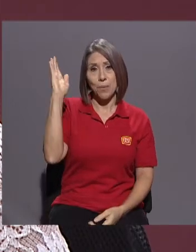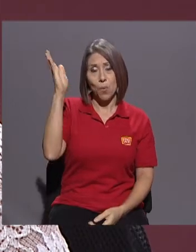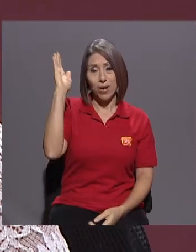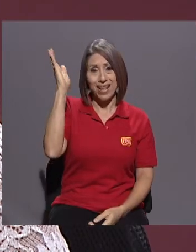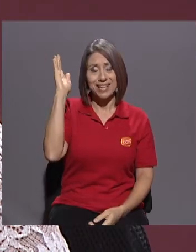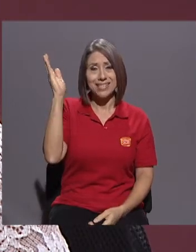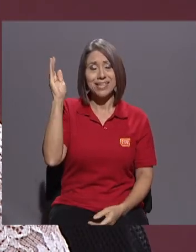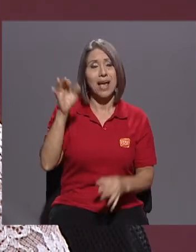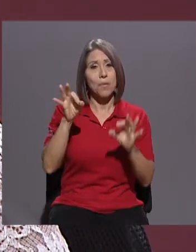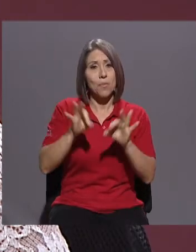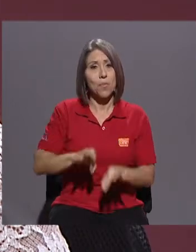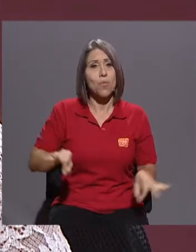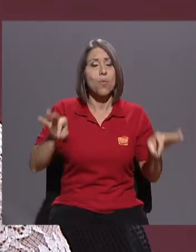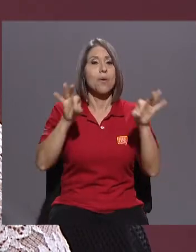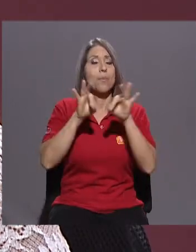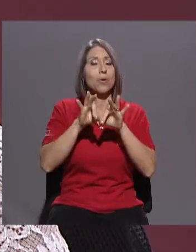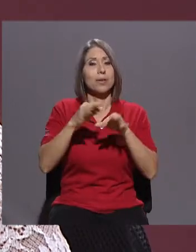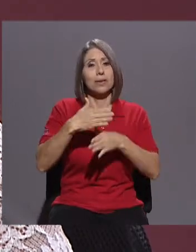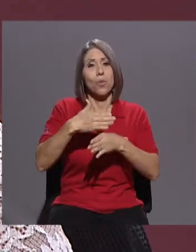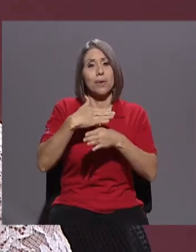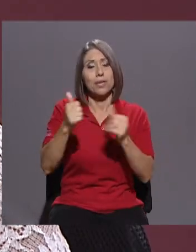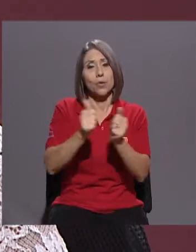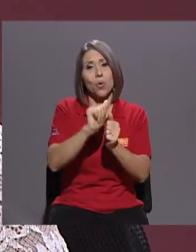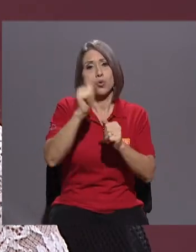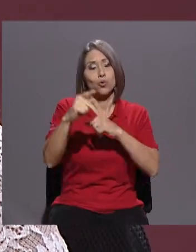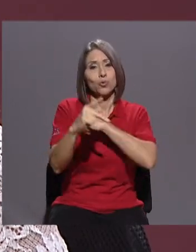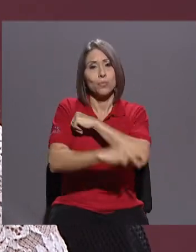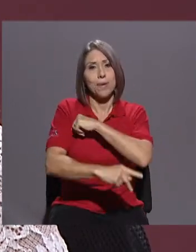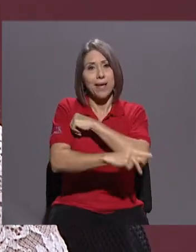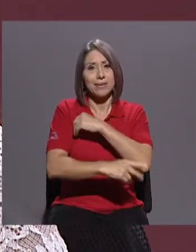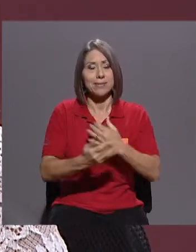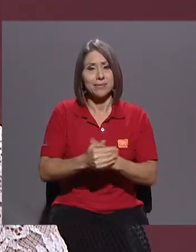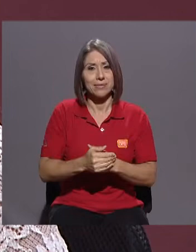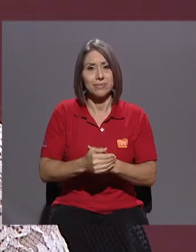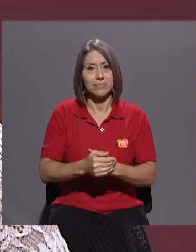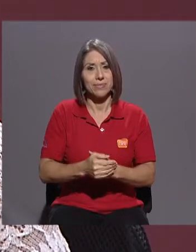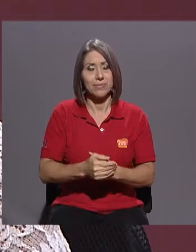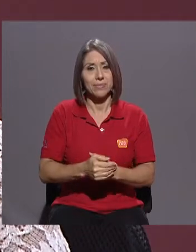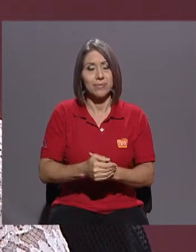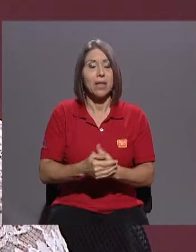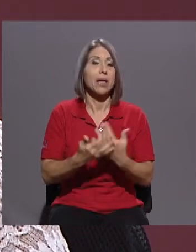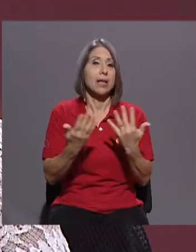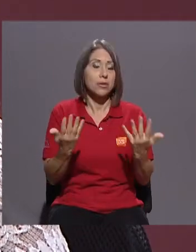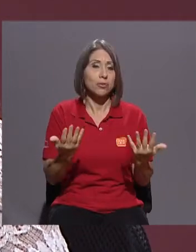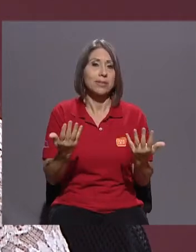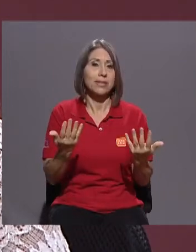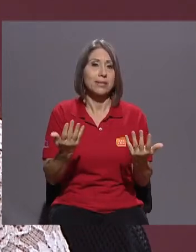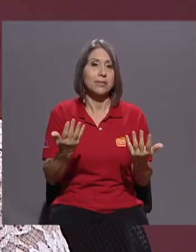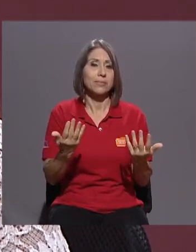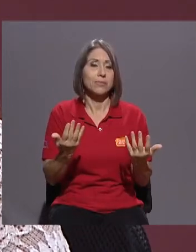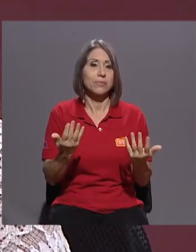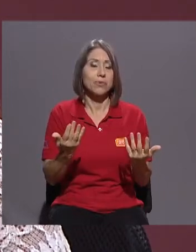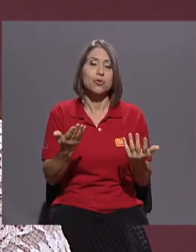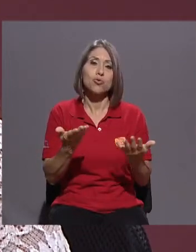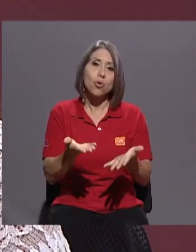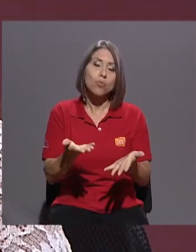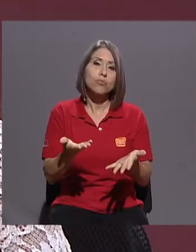ponencia Fue muy importante Para compartir Con los otros países Entonces Desde ahí